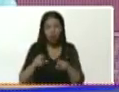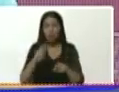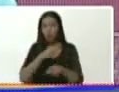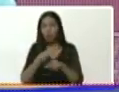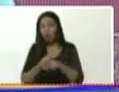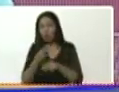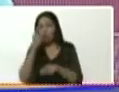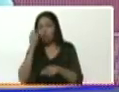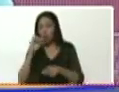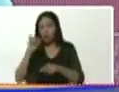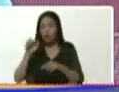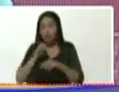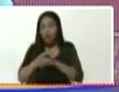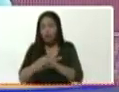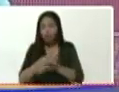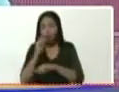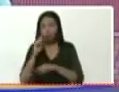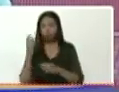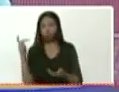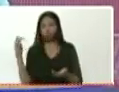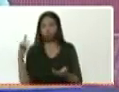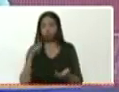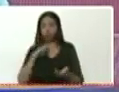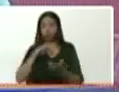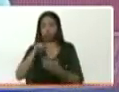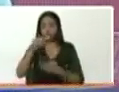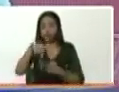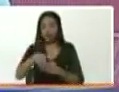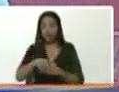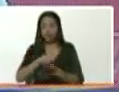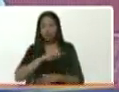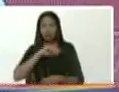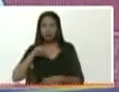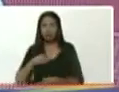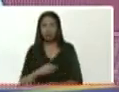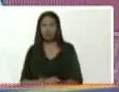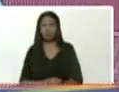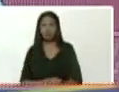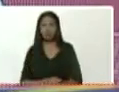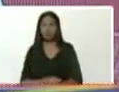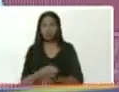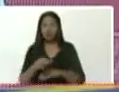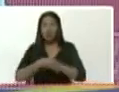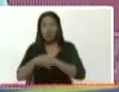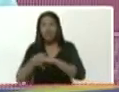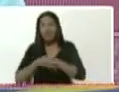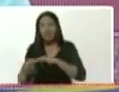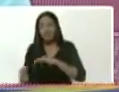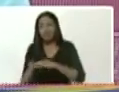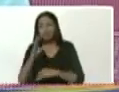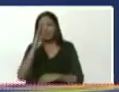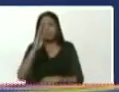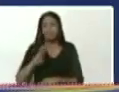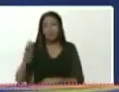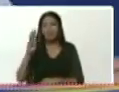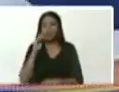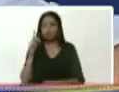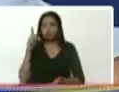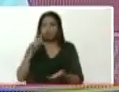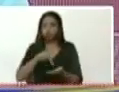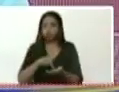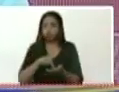gobernador Héctor Rodríguez está aterrizando, llegando de la isla de Barbados. Tuviste en Barbados,